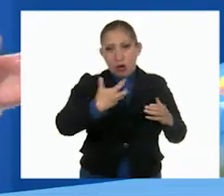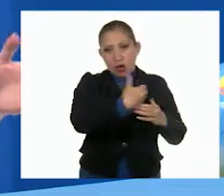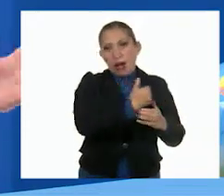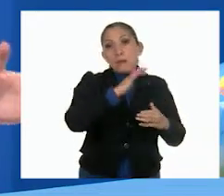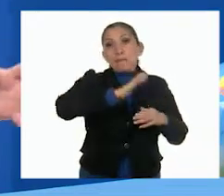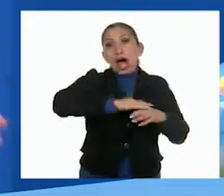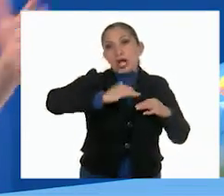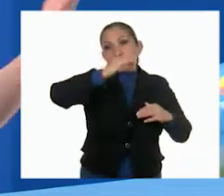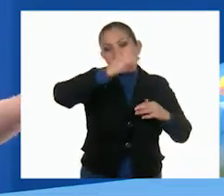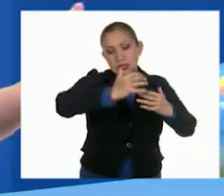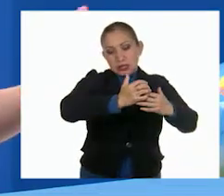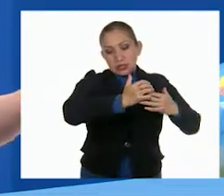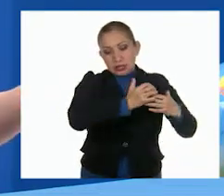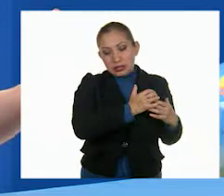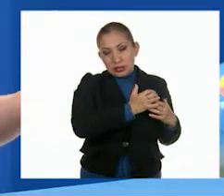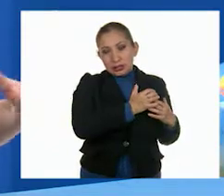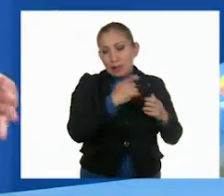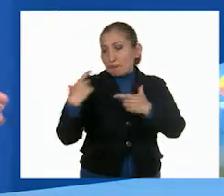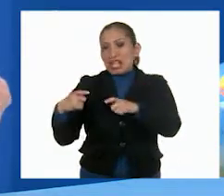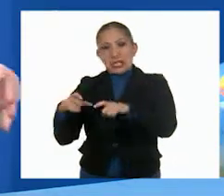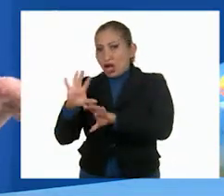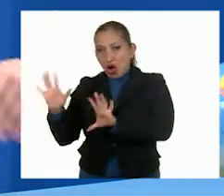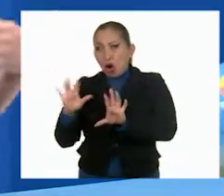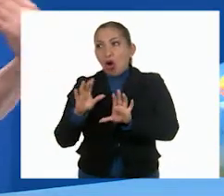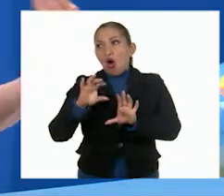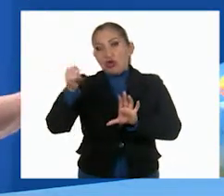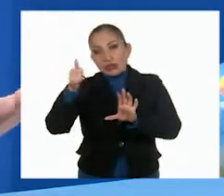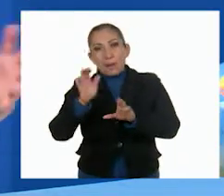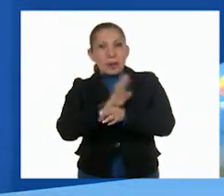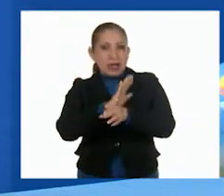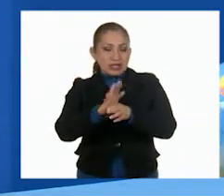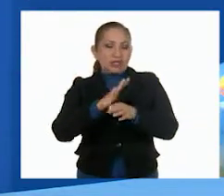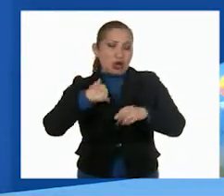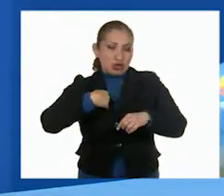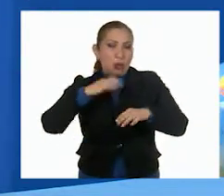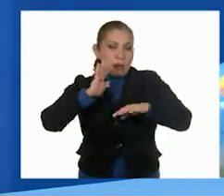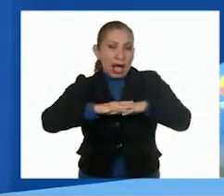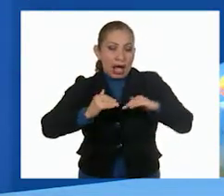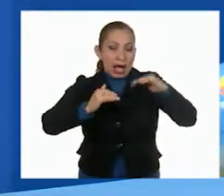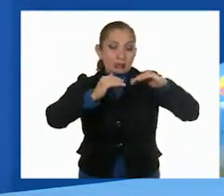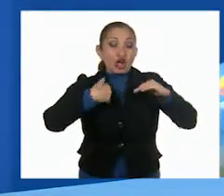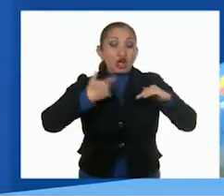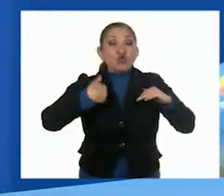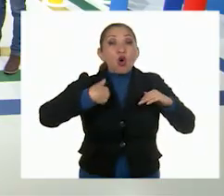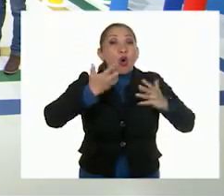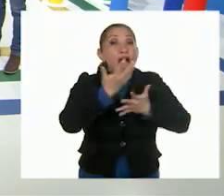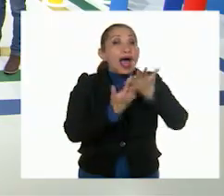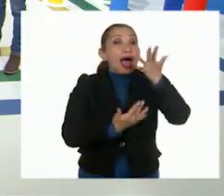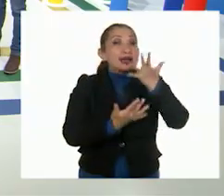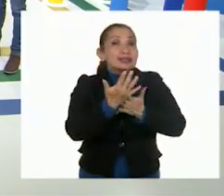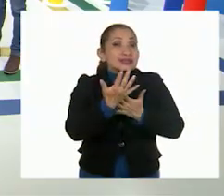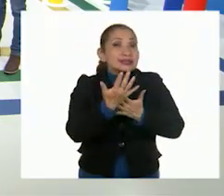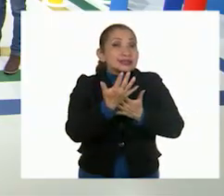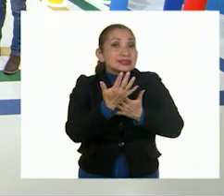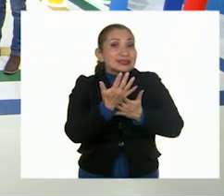Y no necesariamente más pastel, sino con los beneficios que nosotros damos hacia los demás.